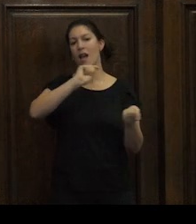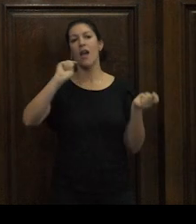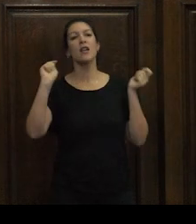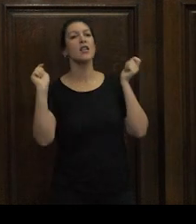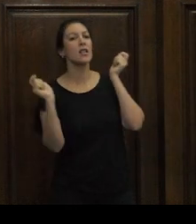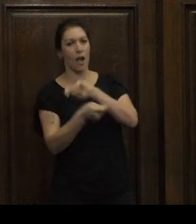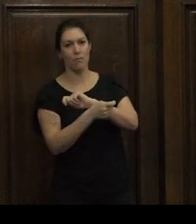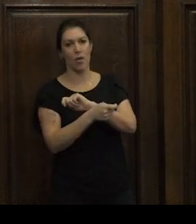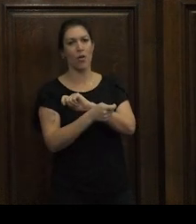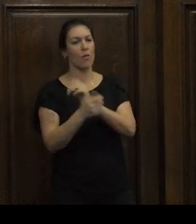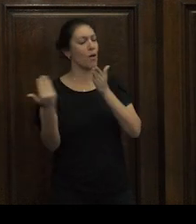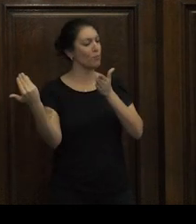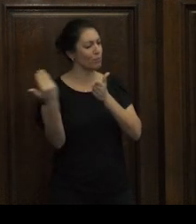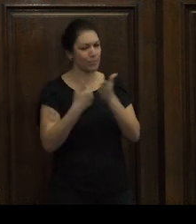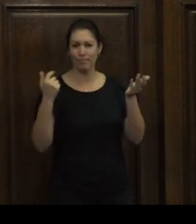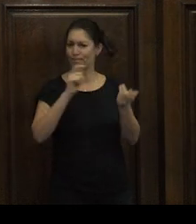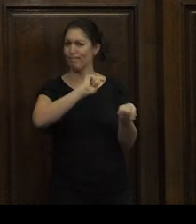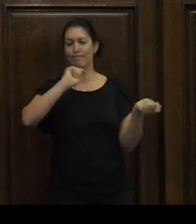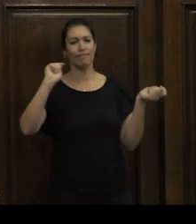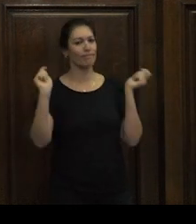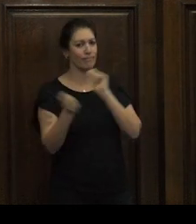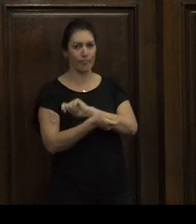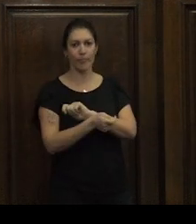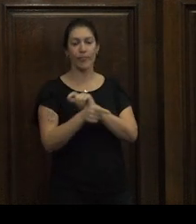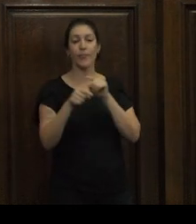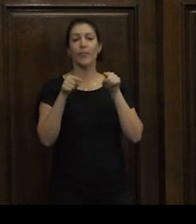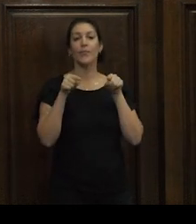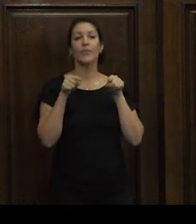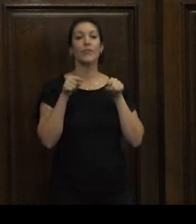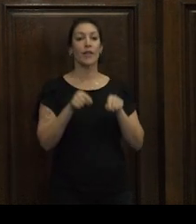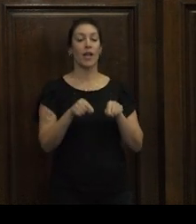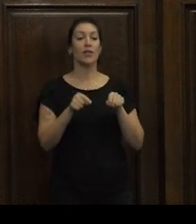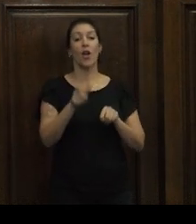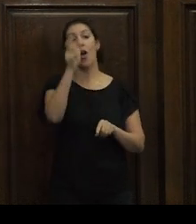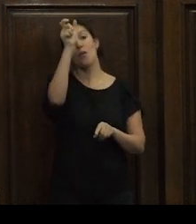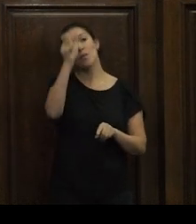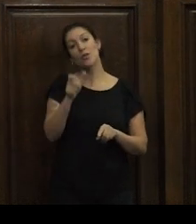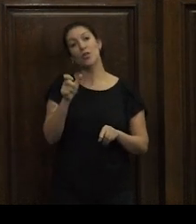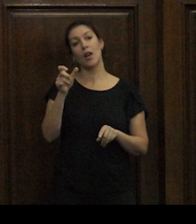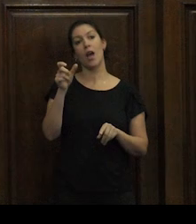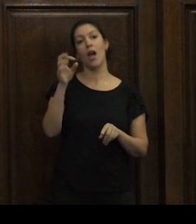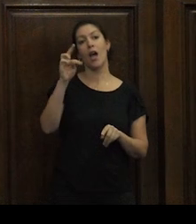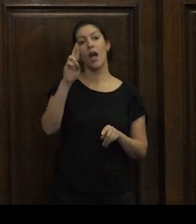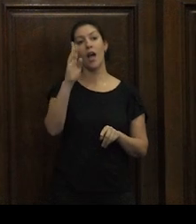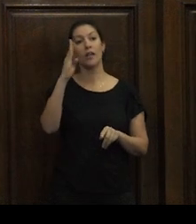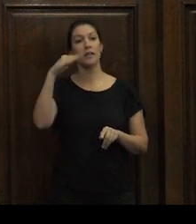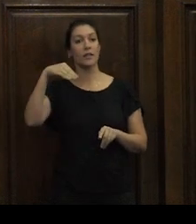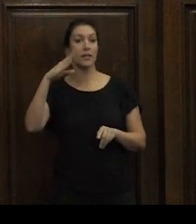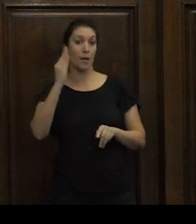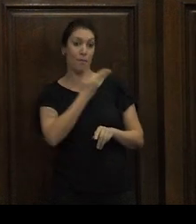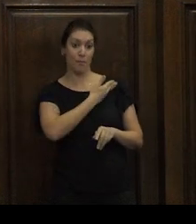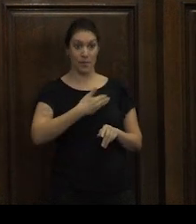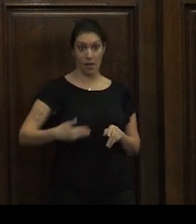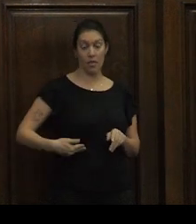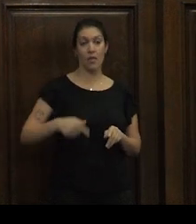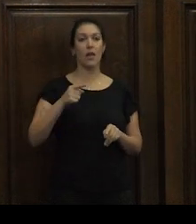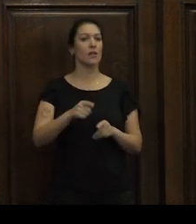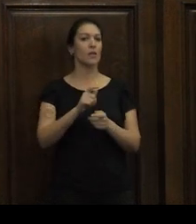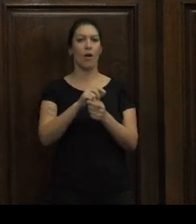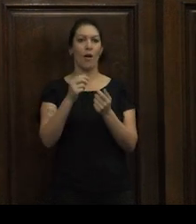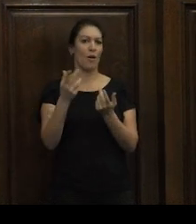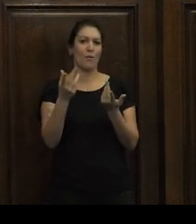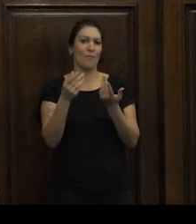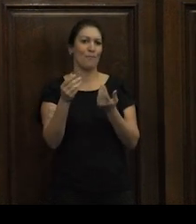cambio radical para mí, ¿no?, que fue cuando Donald Trump perdió la reelección en